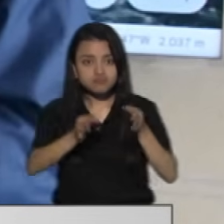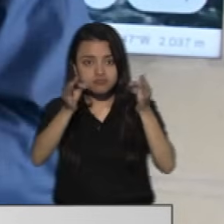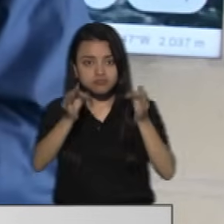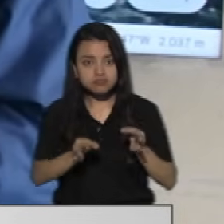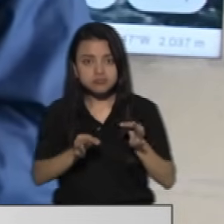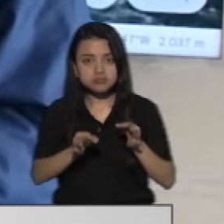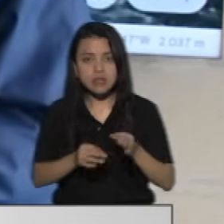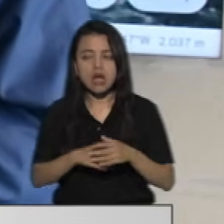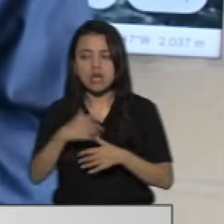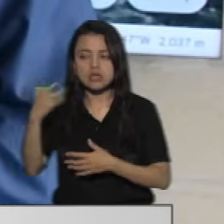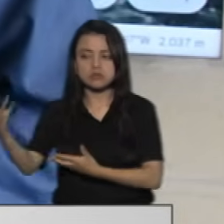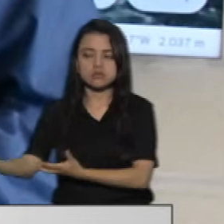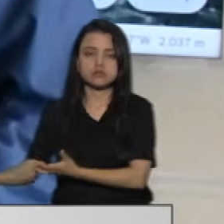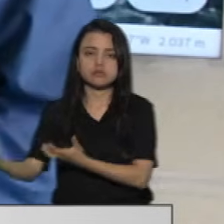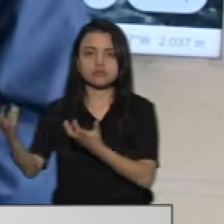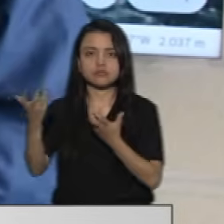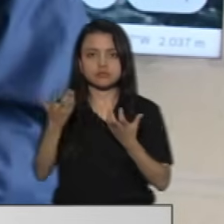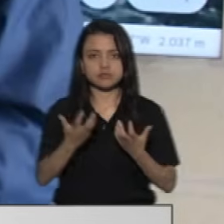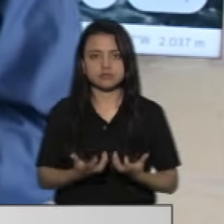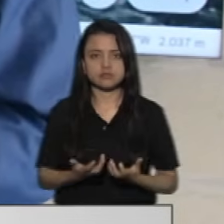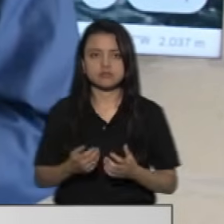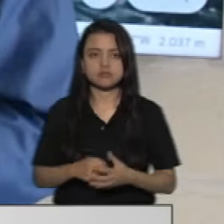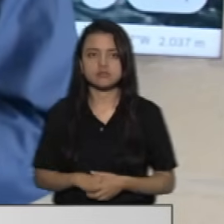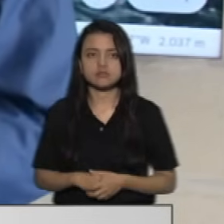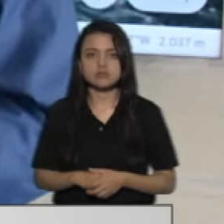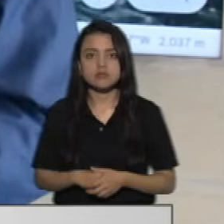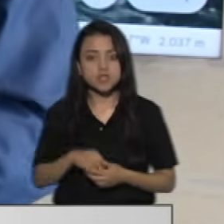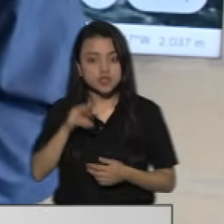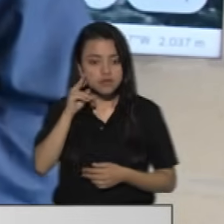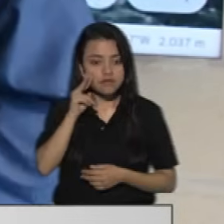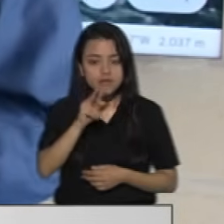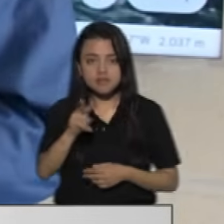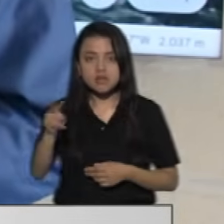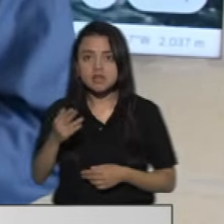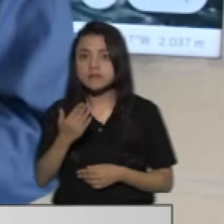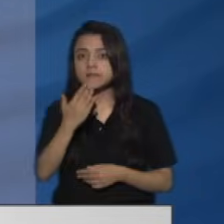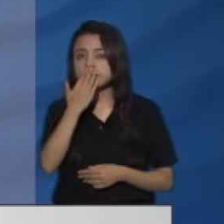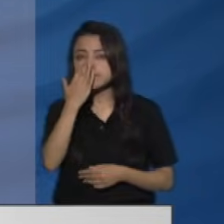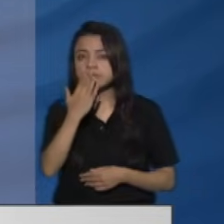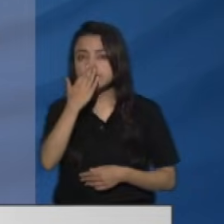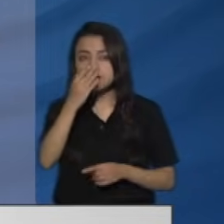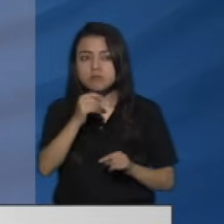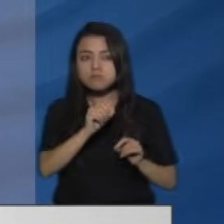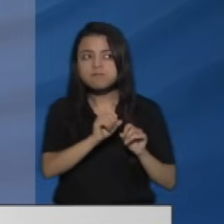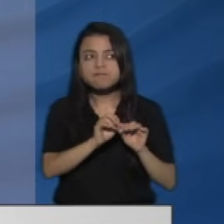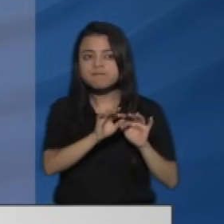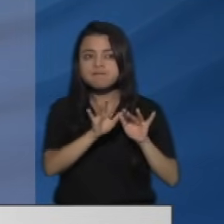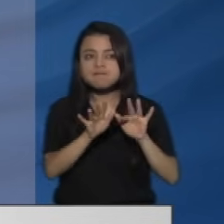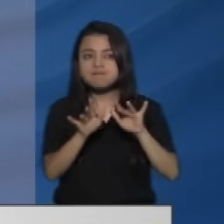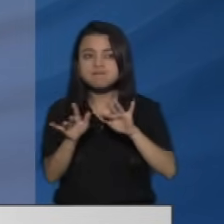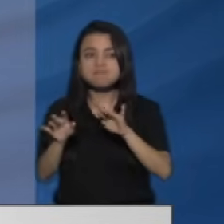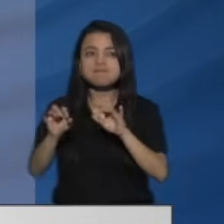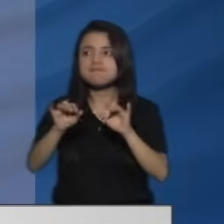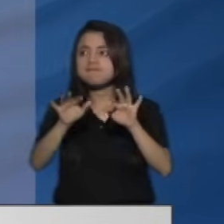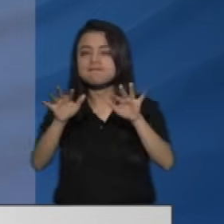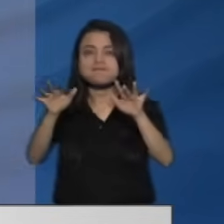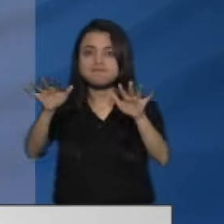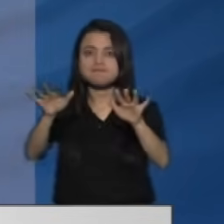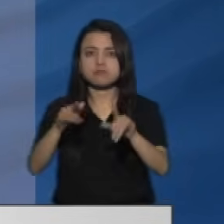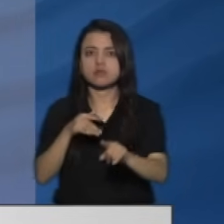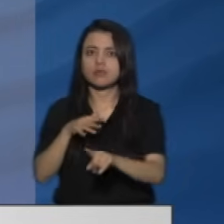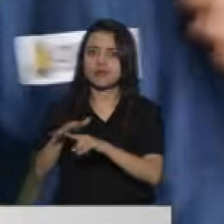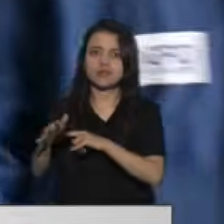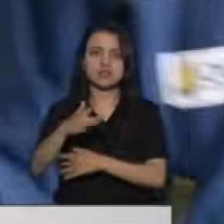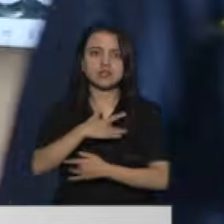sector de residencia y poder verificar que no hayan emisiones en el lugar que afecten la salud de las personas. Gracias,